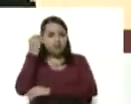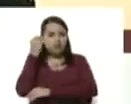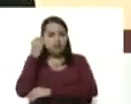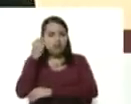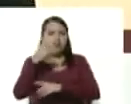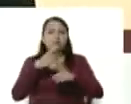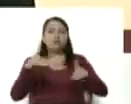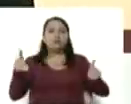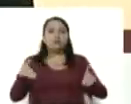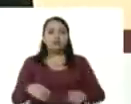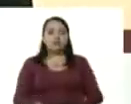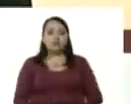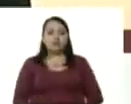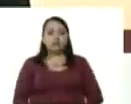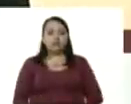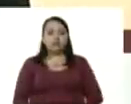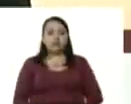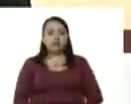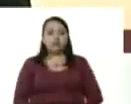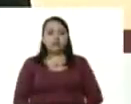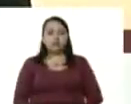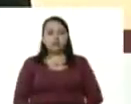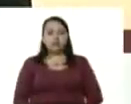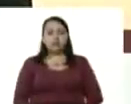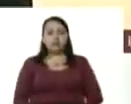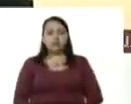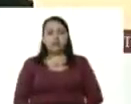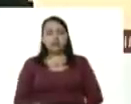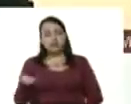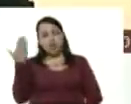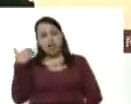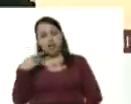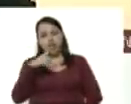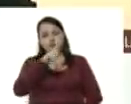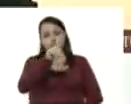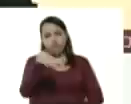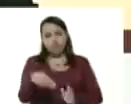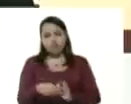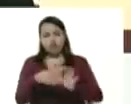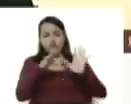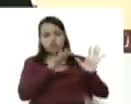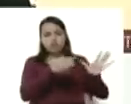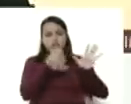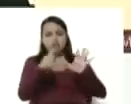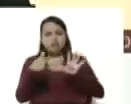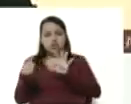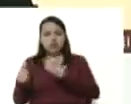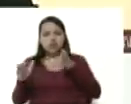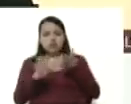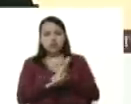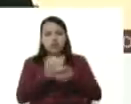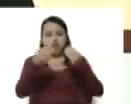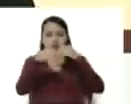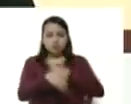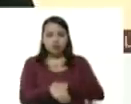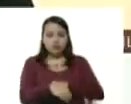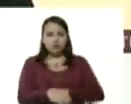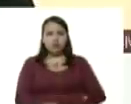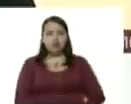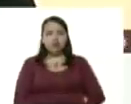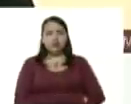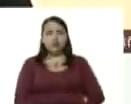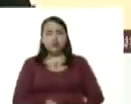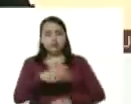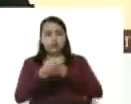democrático. Cuando en 1962 se denunció el ínfimo tratado sucedido